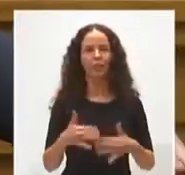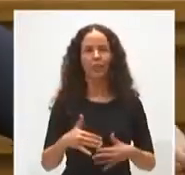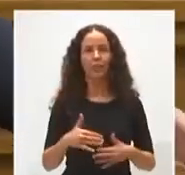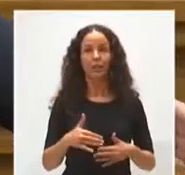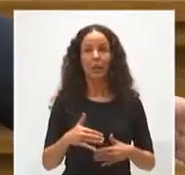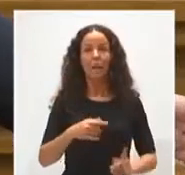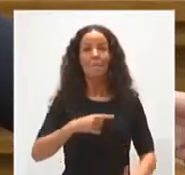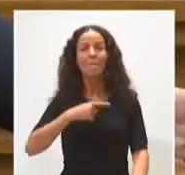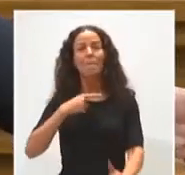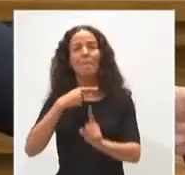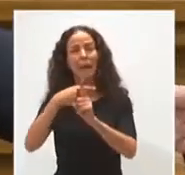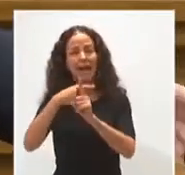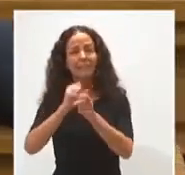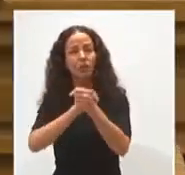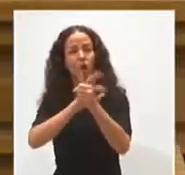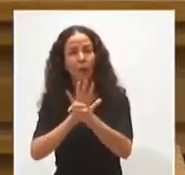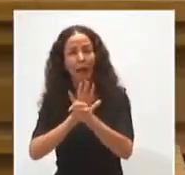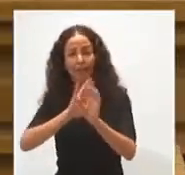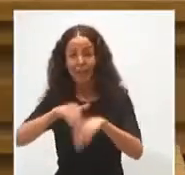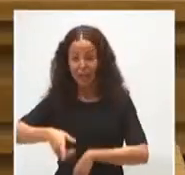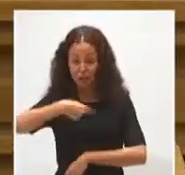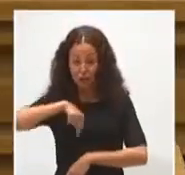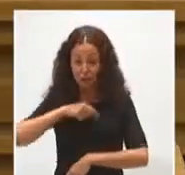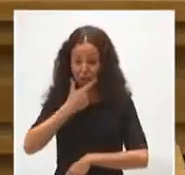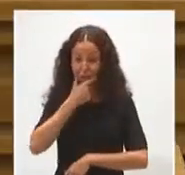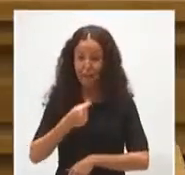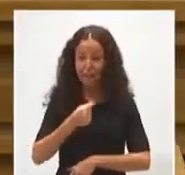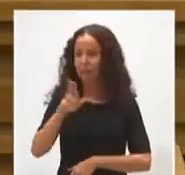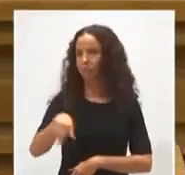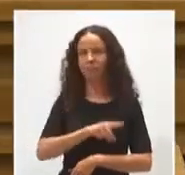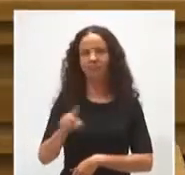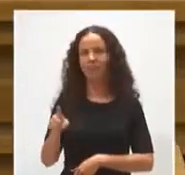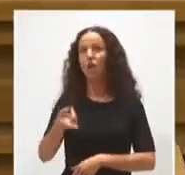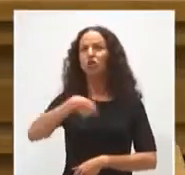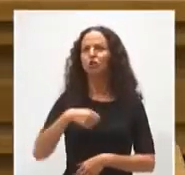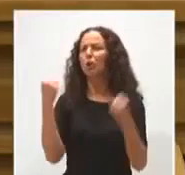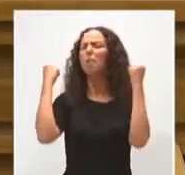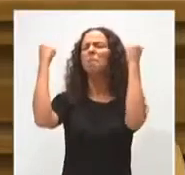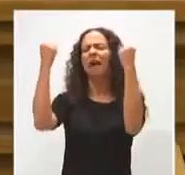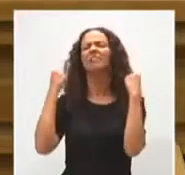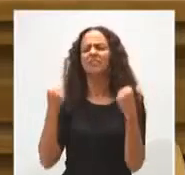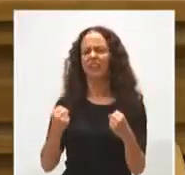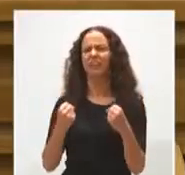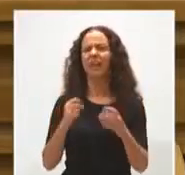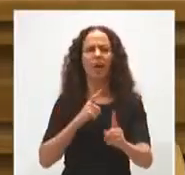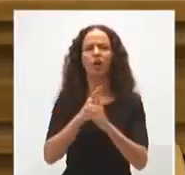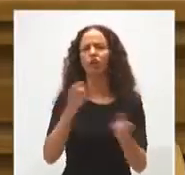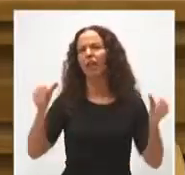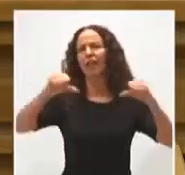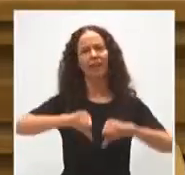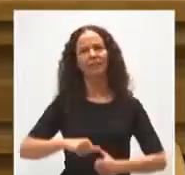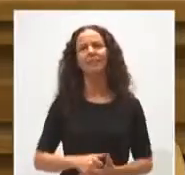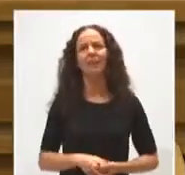manera que fácil fácil fácil no lo hemos tenido yo que así creo que tenemos un máster acelerado en en superar crisis porque unas y otras